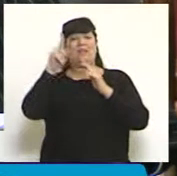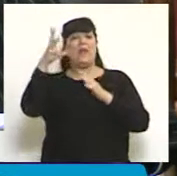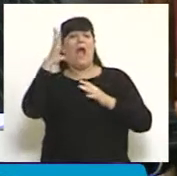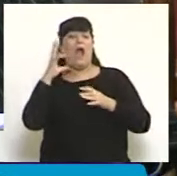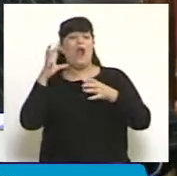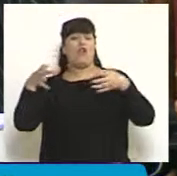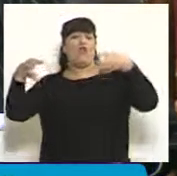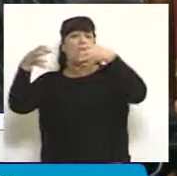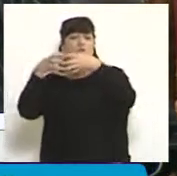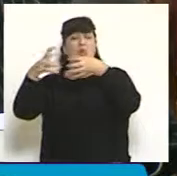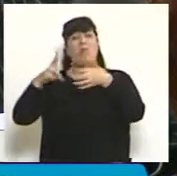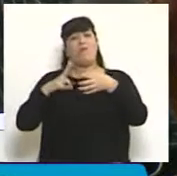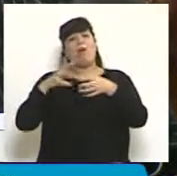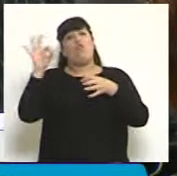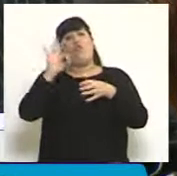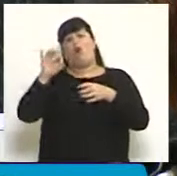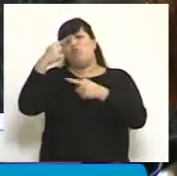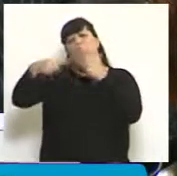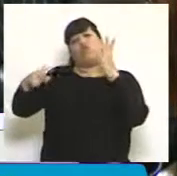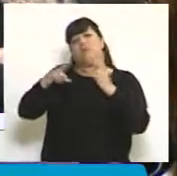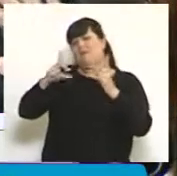y las acciones privadas.